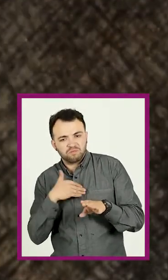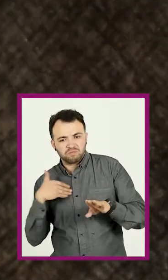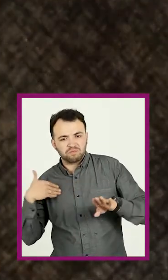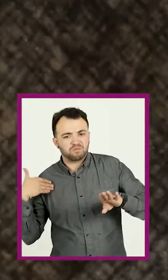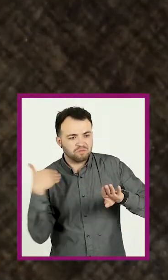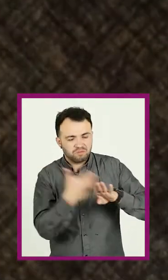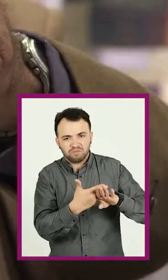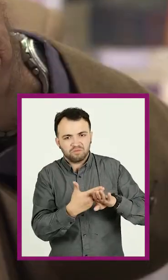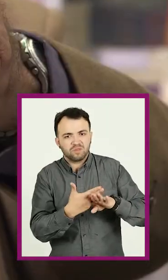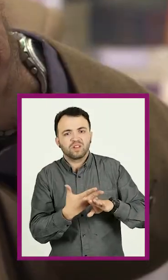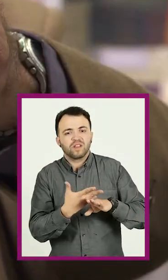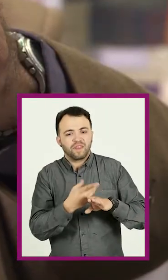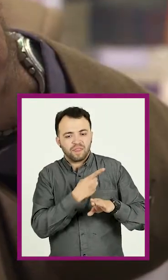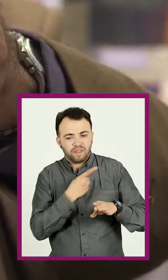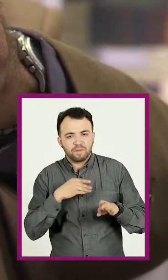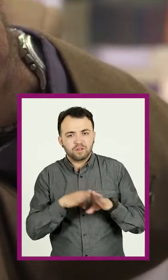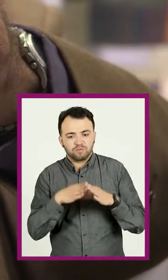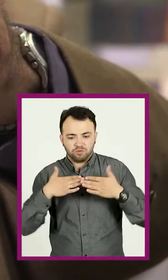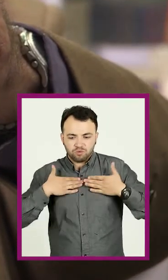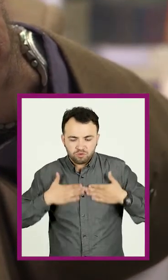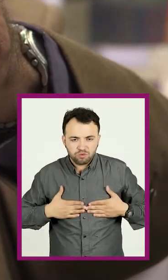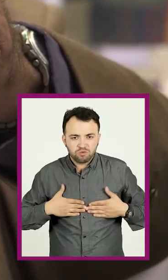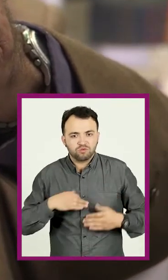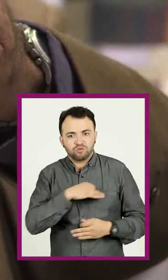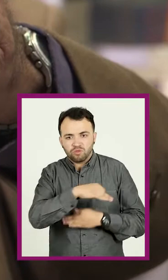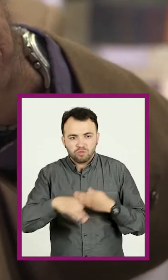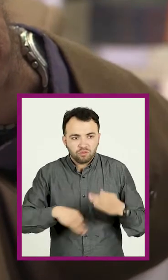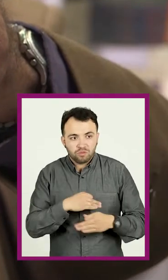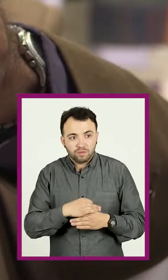injusta. Este libro que presento aquí